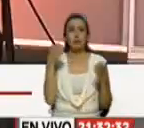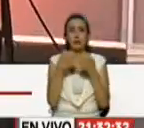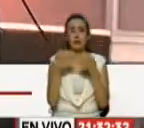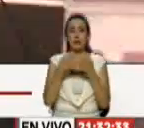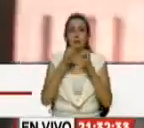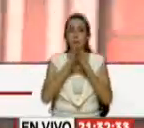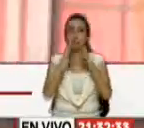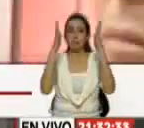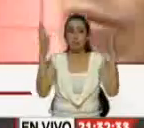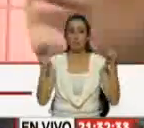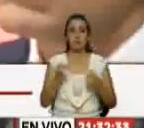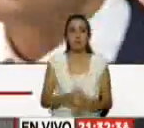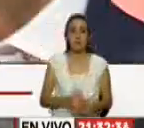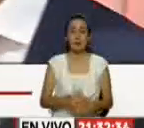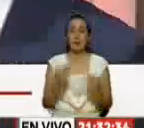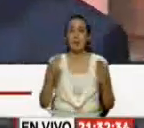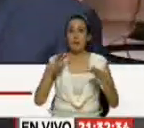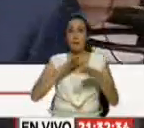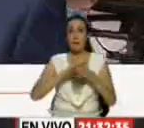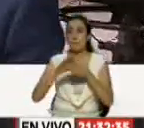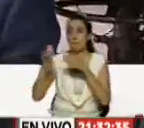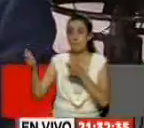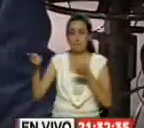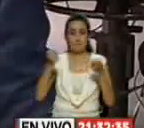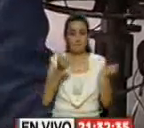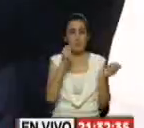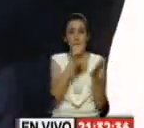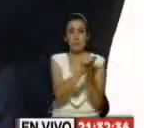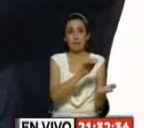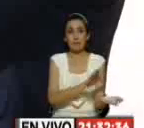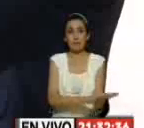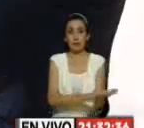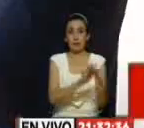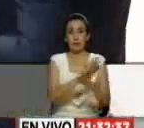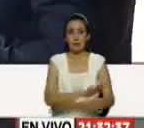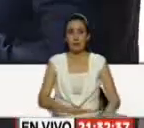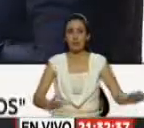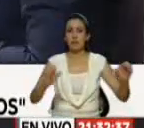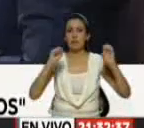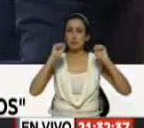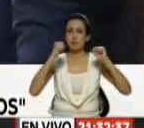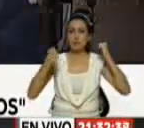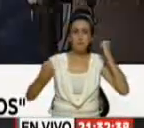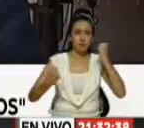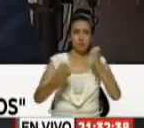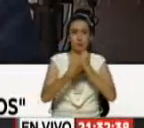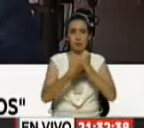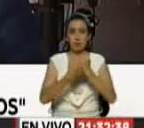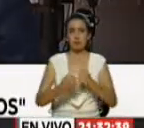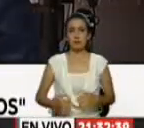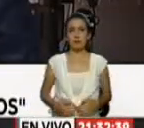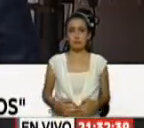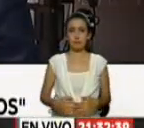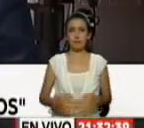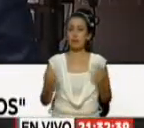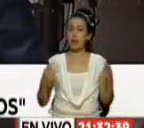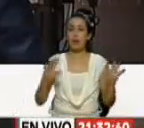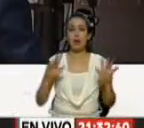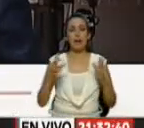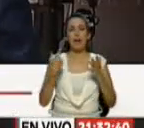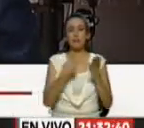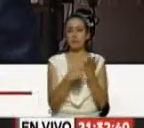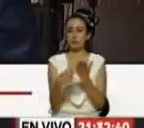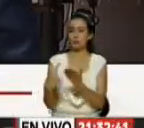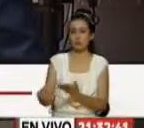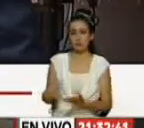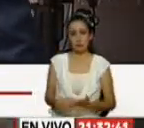bárbaro. Reveló que tras recibir la invitación para hacer un programa con este formato le pareció un gran aporte al periodismo. Tratamos de hablar, analizar cómo